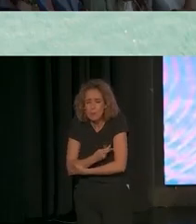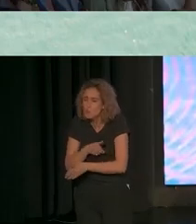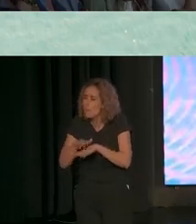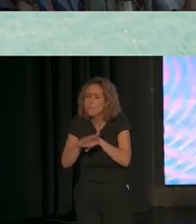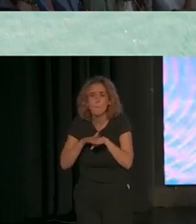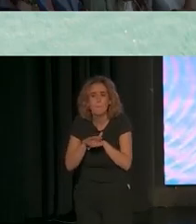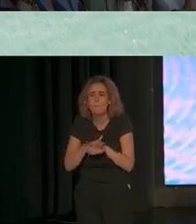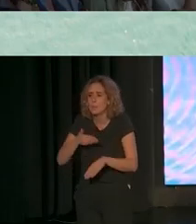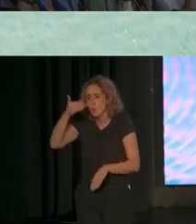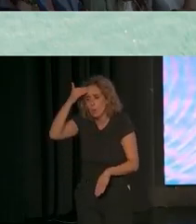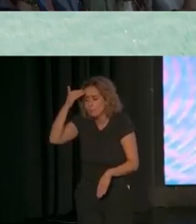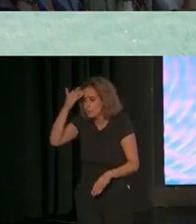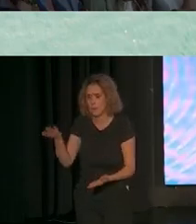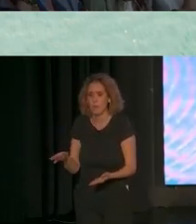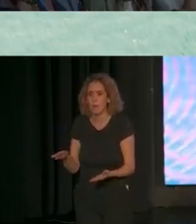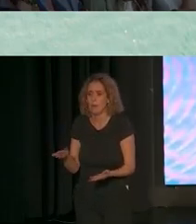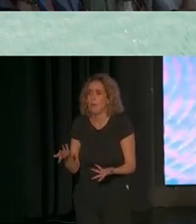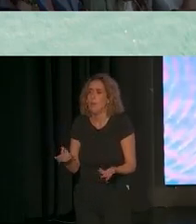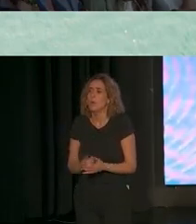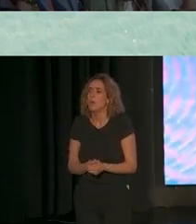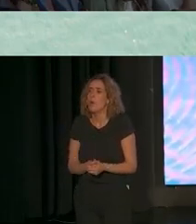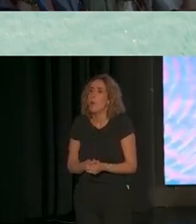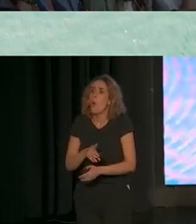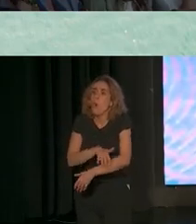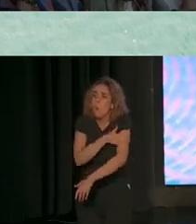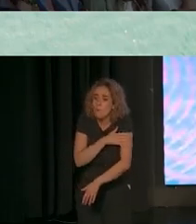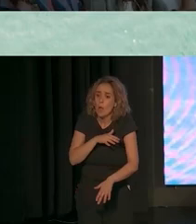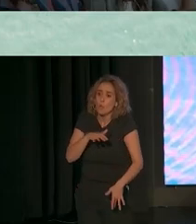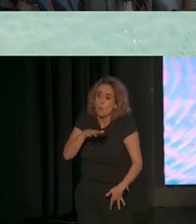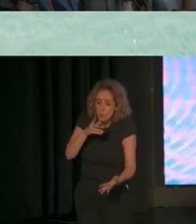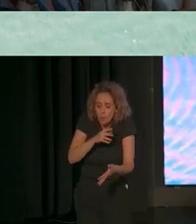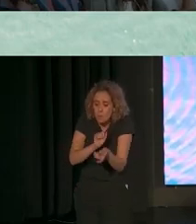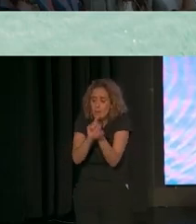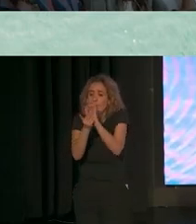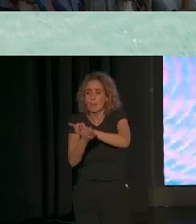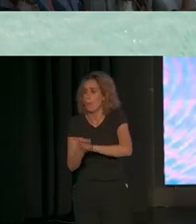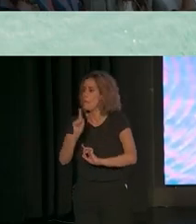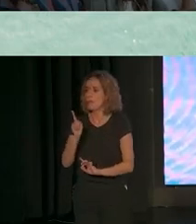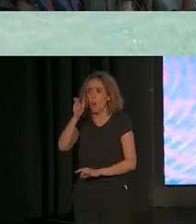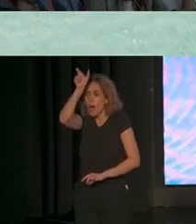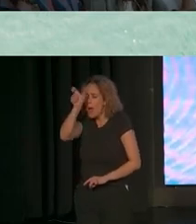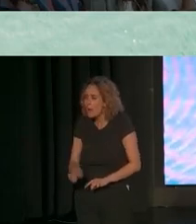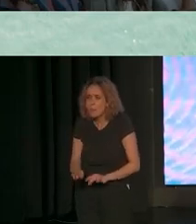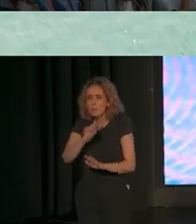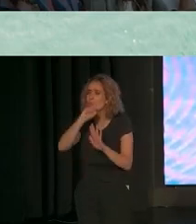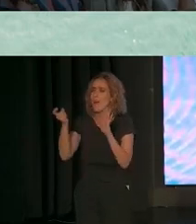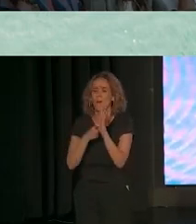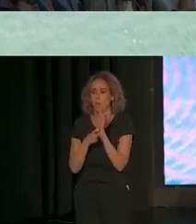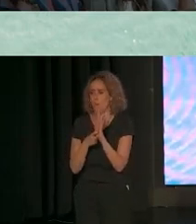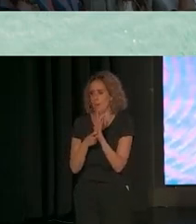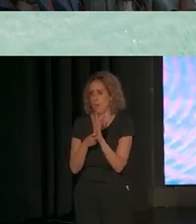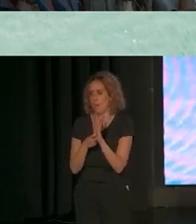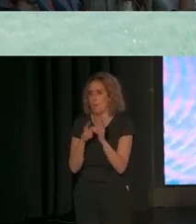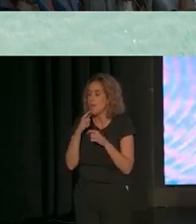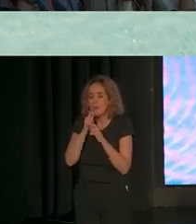No solo podemos intercambiar un brazo por una pierna o por algo. O sea, hay que tratar a la persona completa y por tanto tenemos